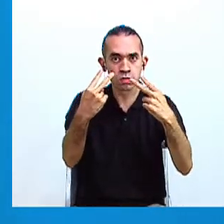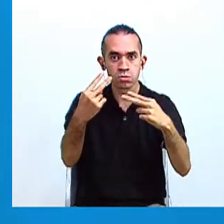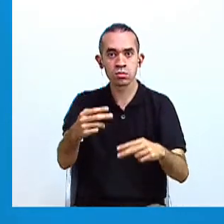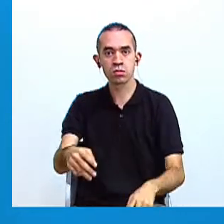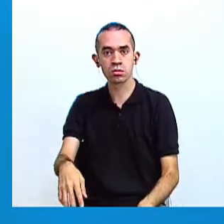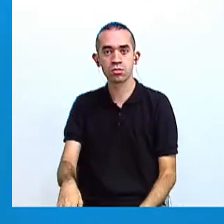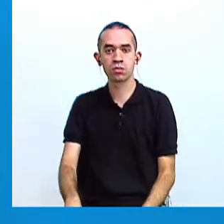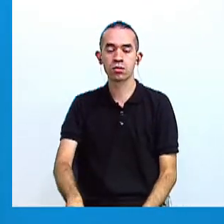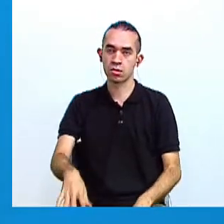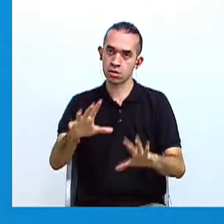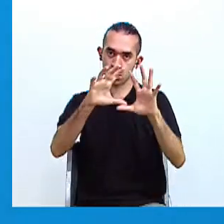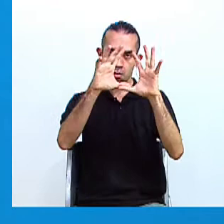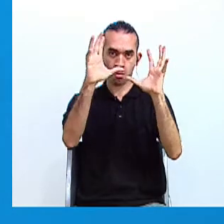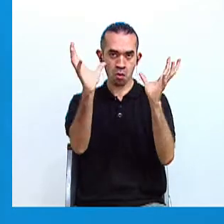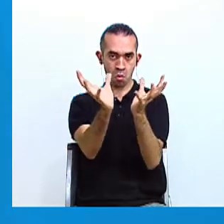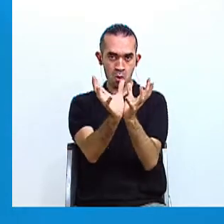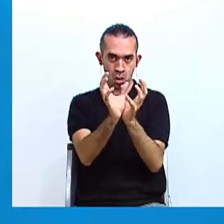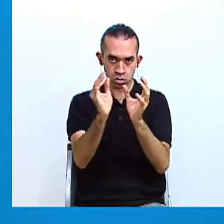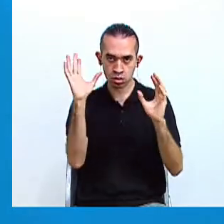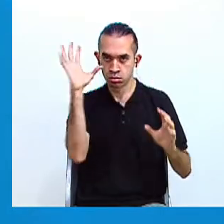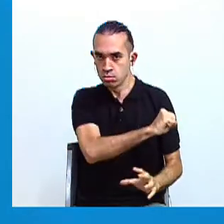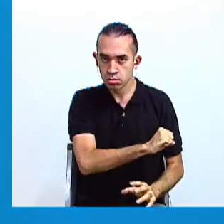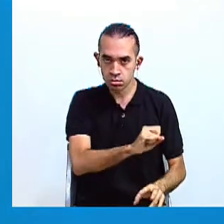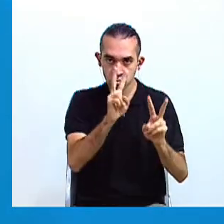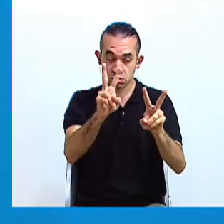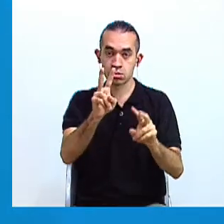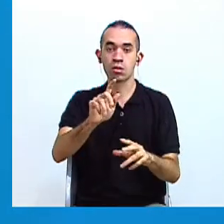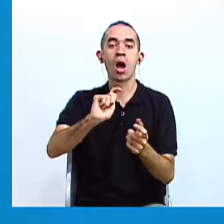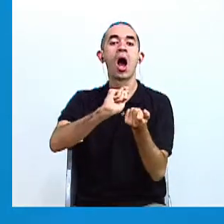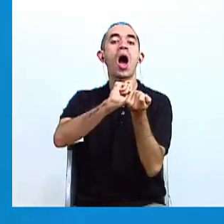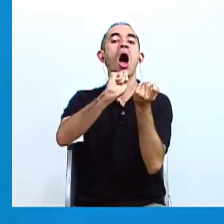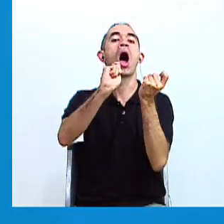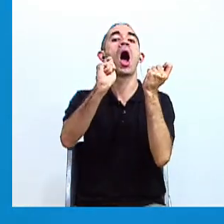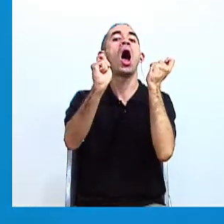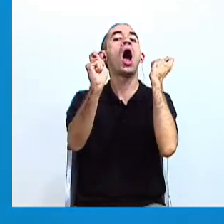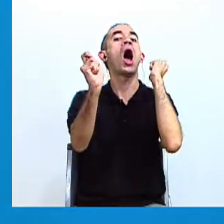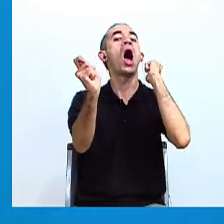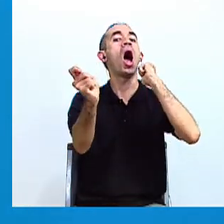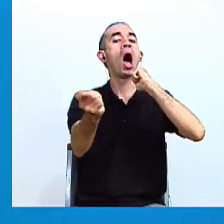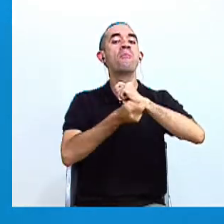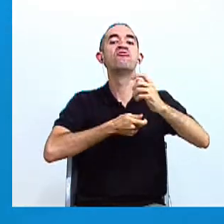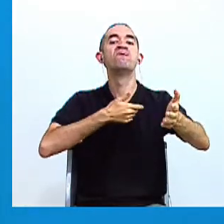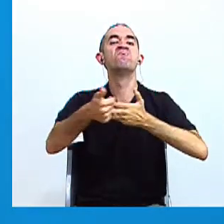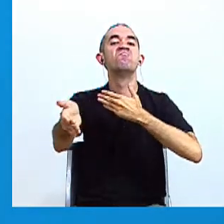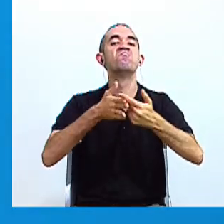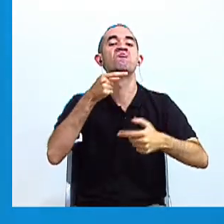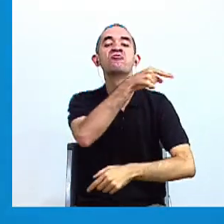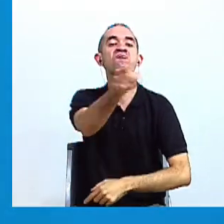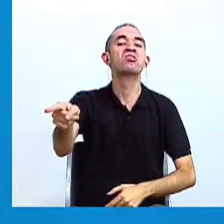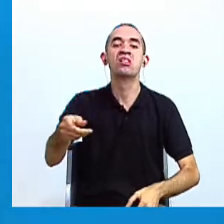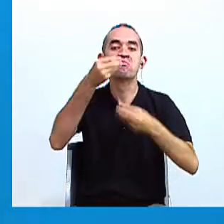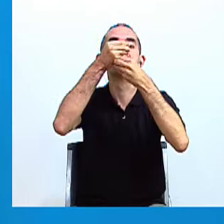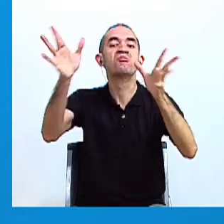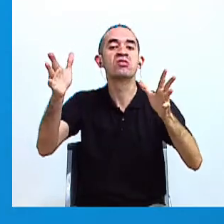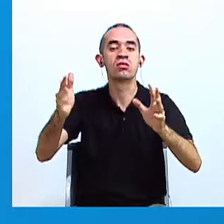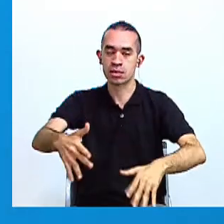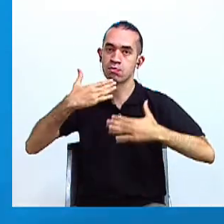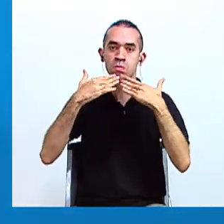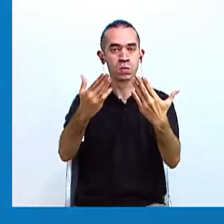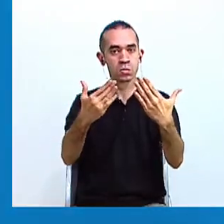is waking up, and change is coming whether you like it or not. Thank